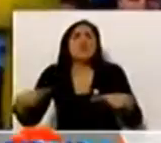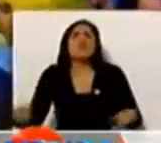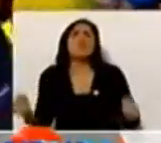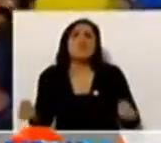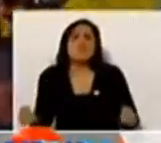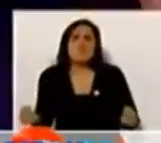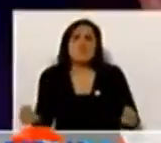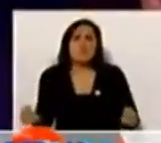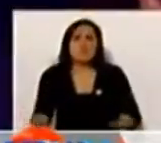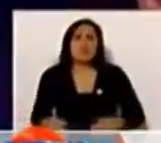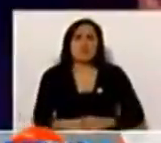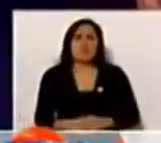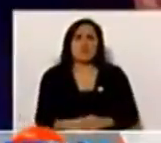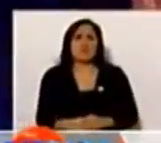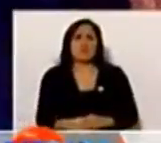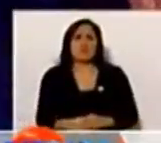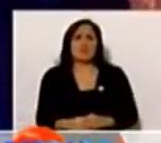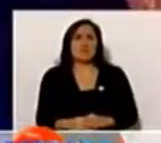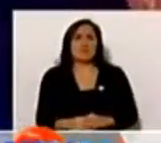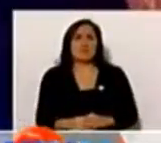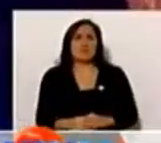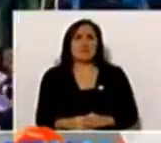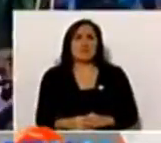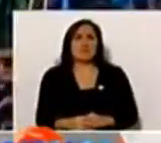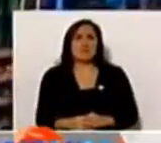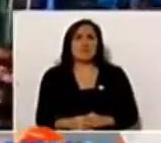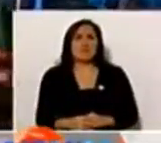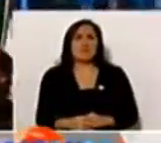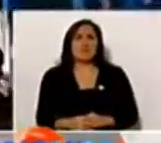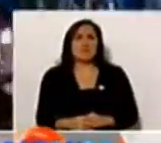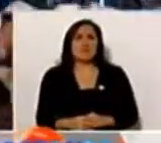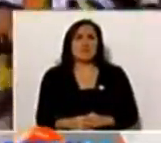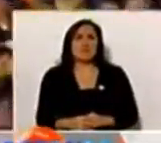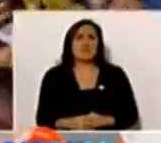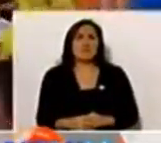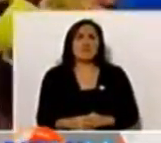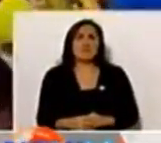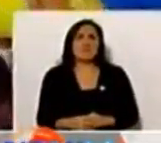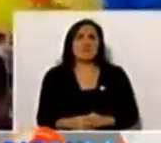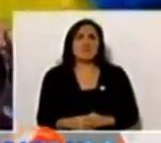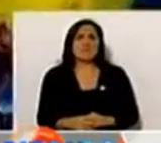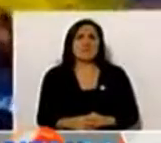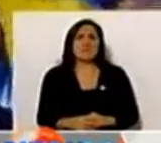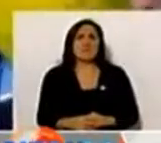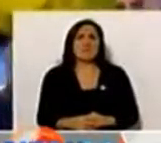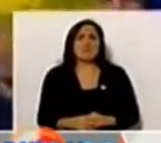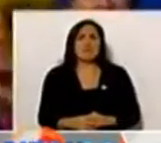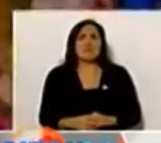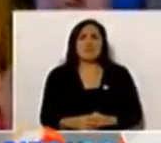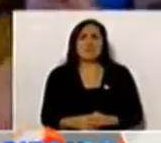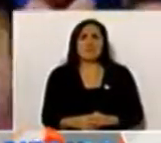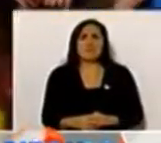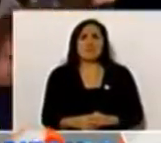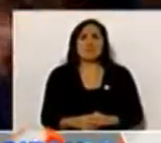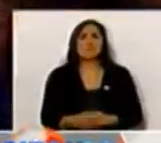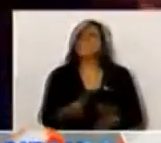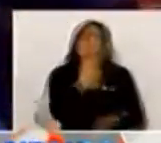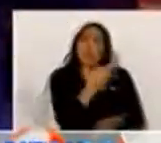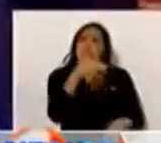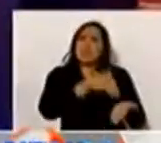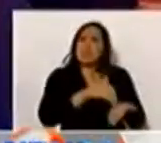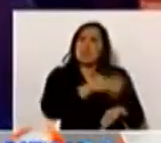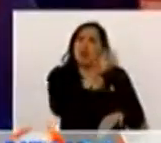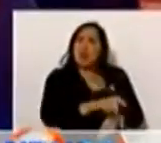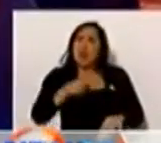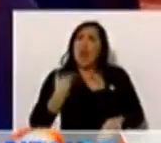reforma judicial, que según magistrados e incluso una relatoría de la ONU, propicia una politización de la justicia